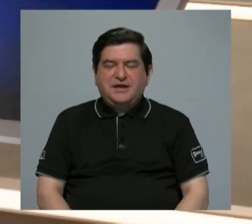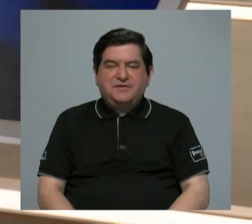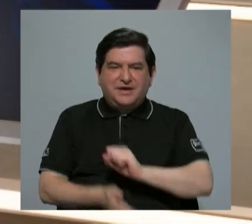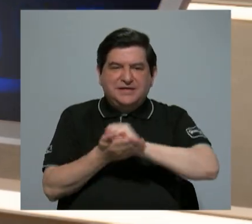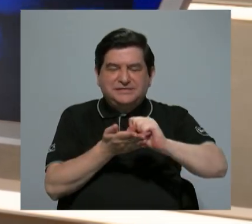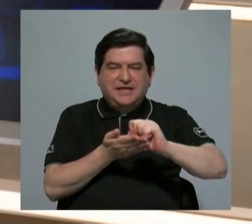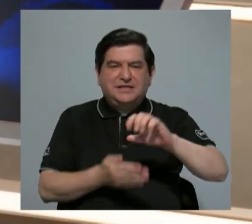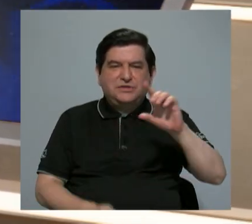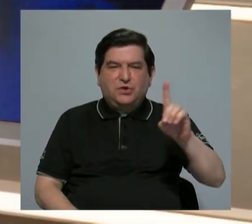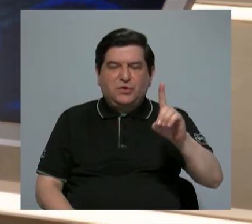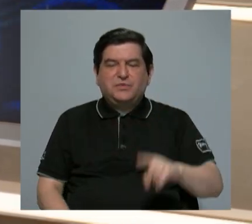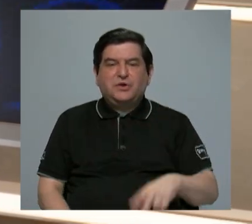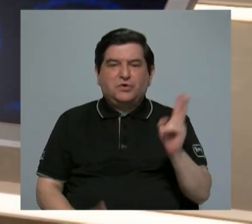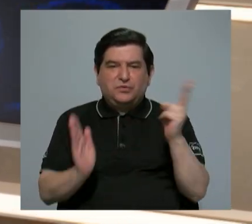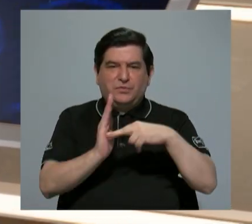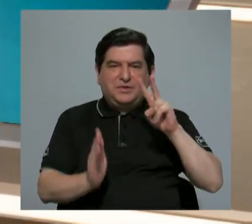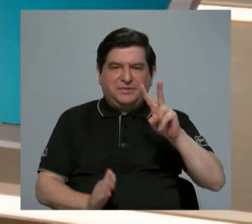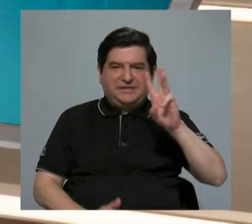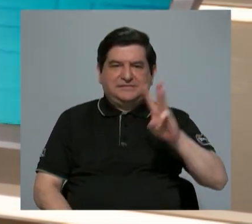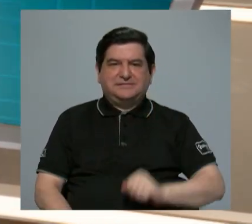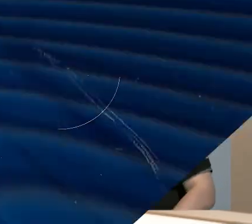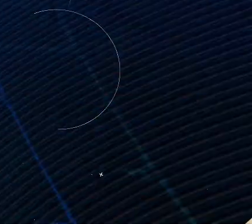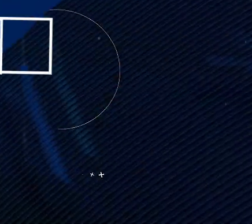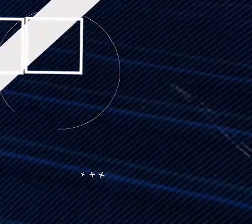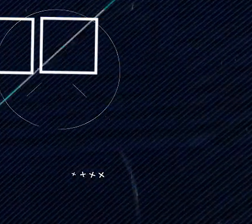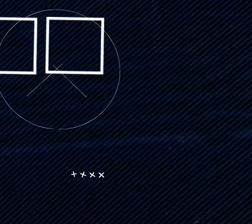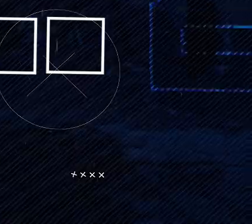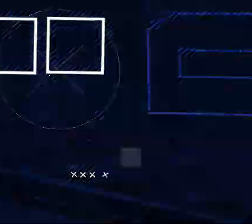Domingo 2026.